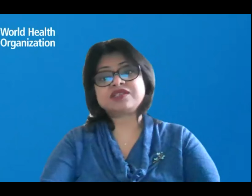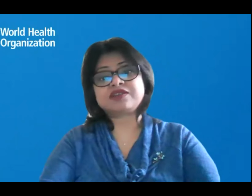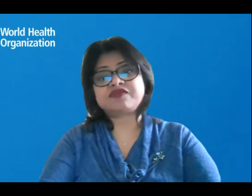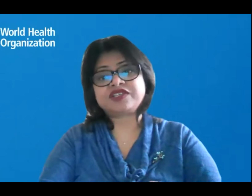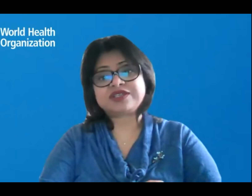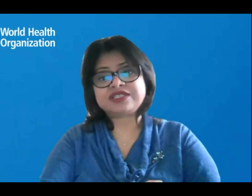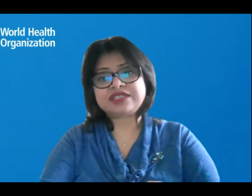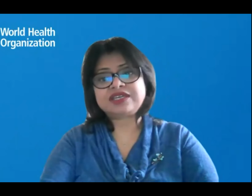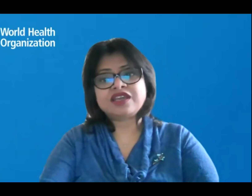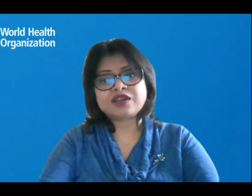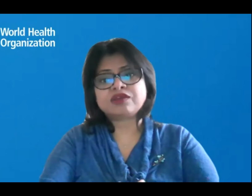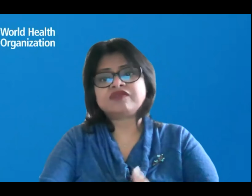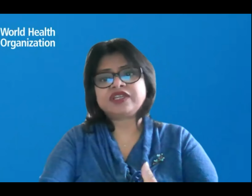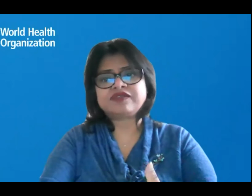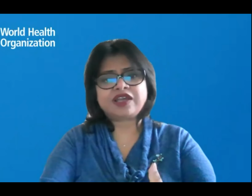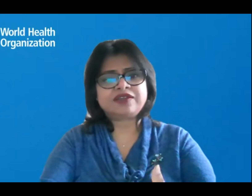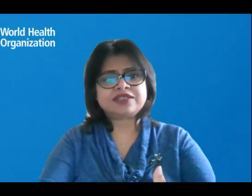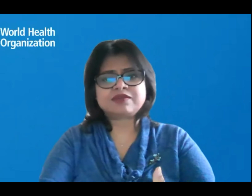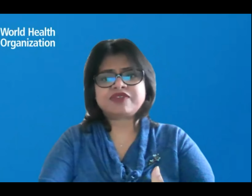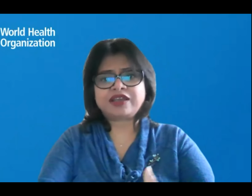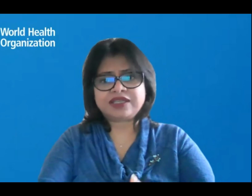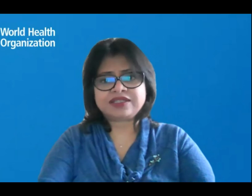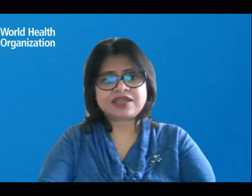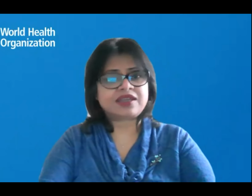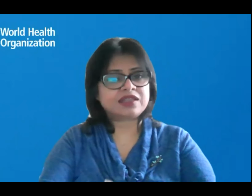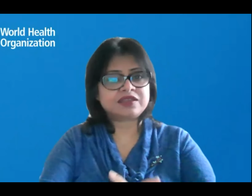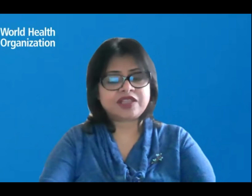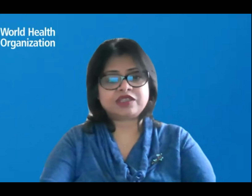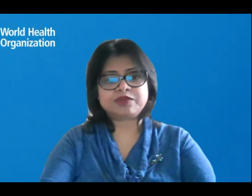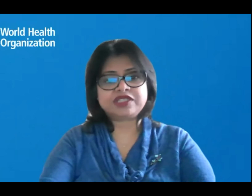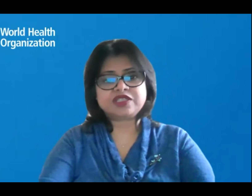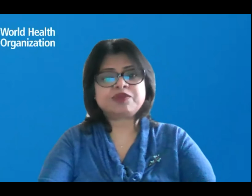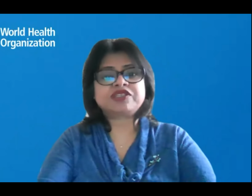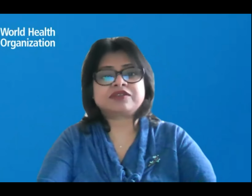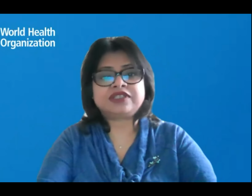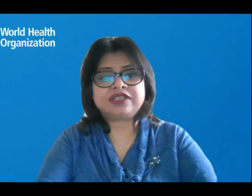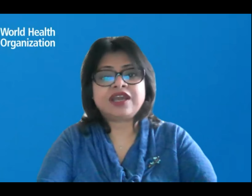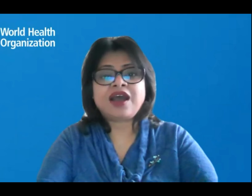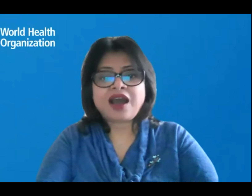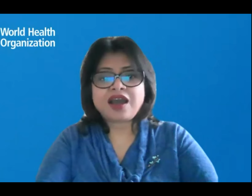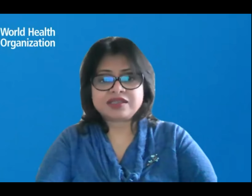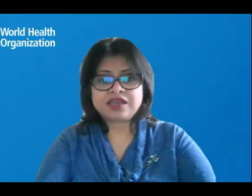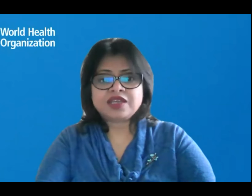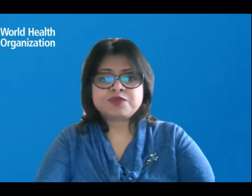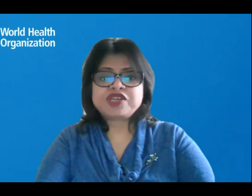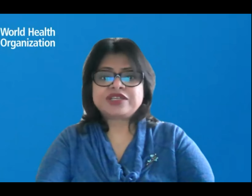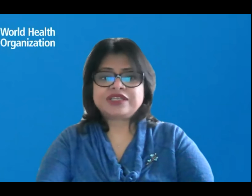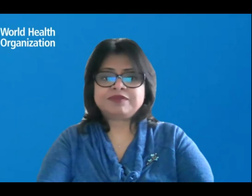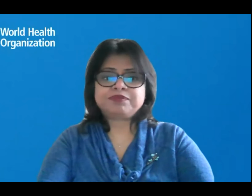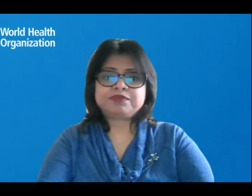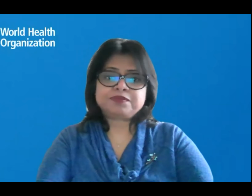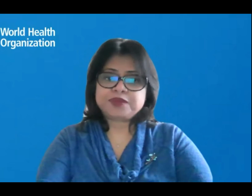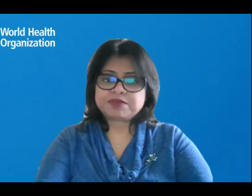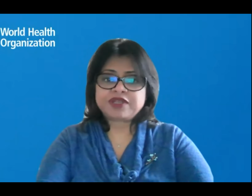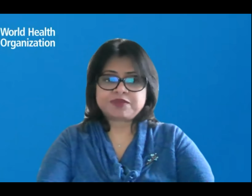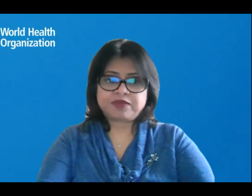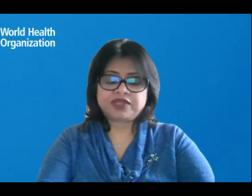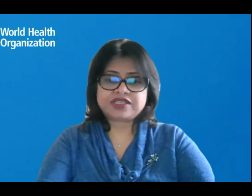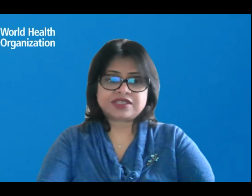pandemia ha afectado a las poblaciones en situación de fragilidad, conflicto, violencia y otras vulnerabilidades que